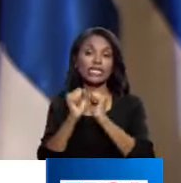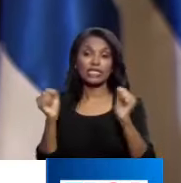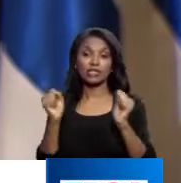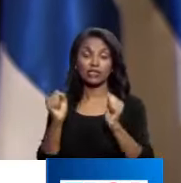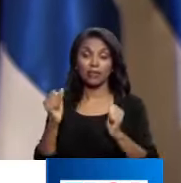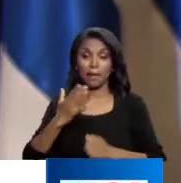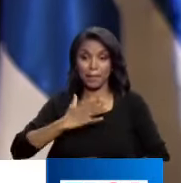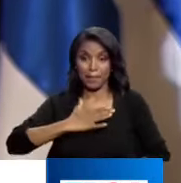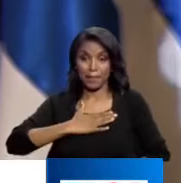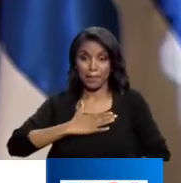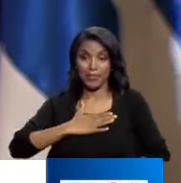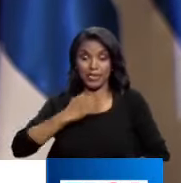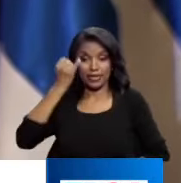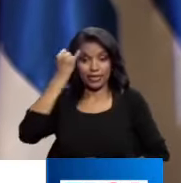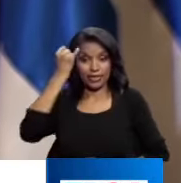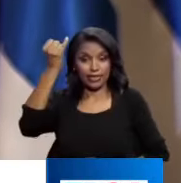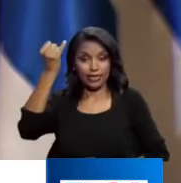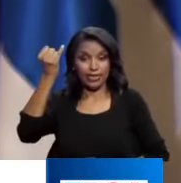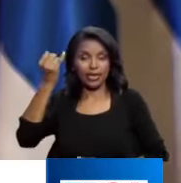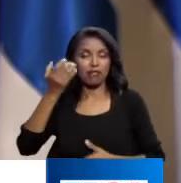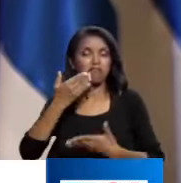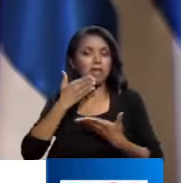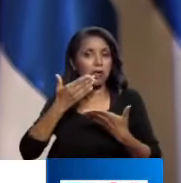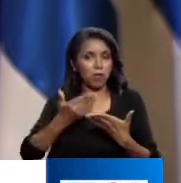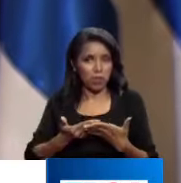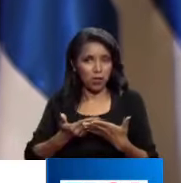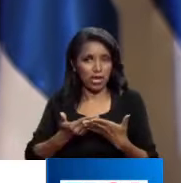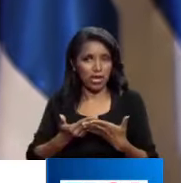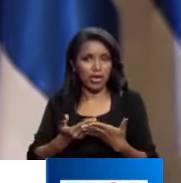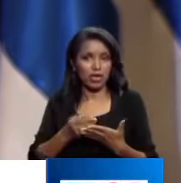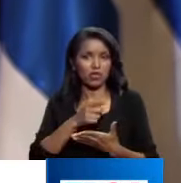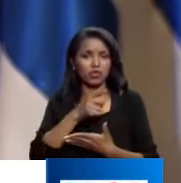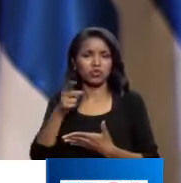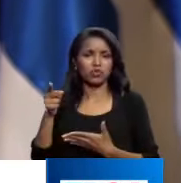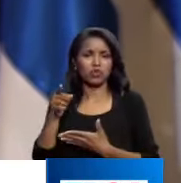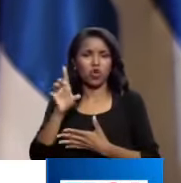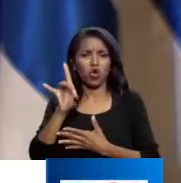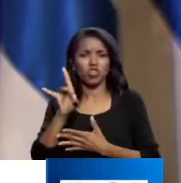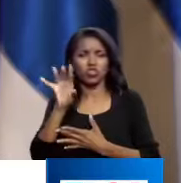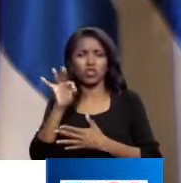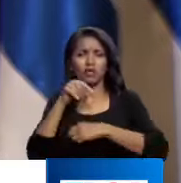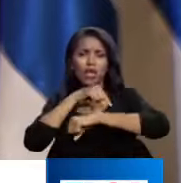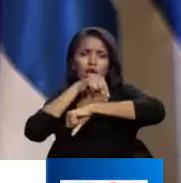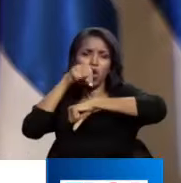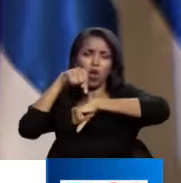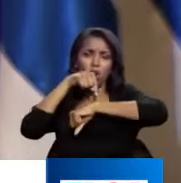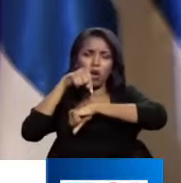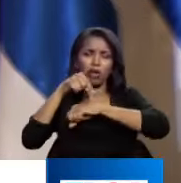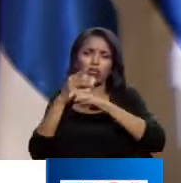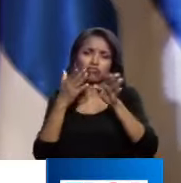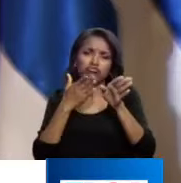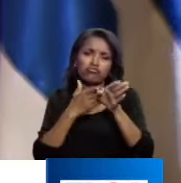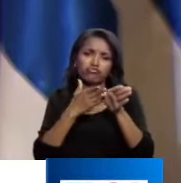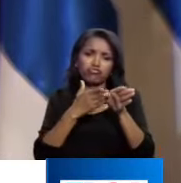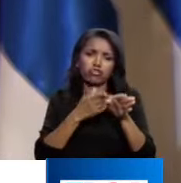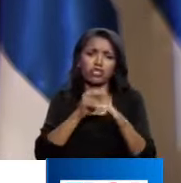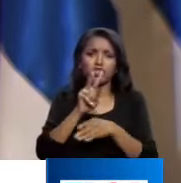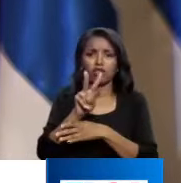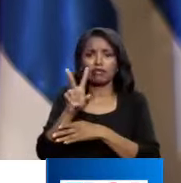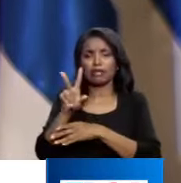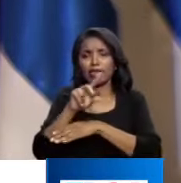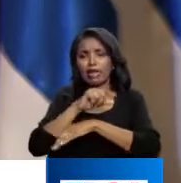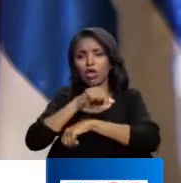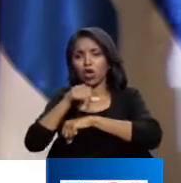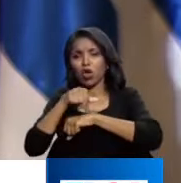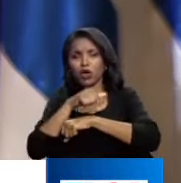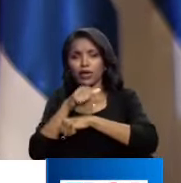Mis propuestas te van a convenir a ti, porque mientras tú pasas 8 y 9 horas en tranque y